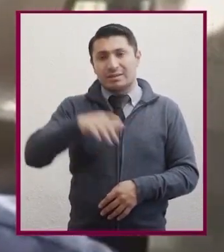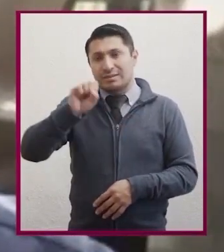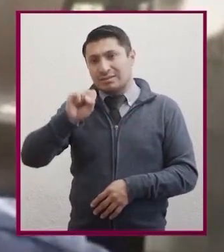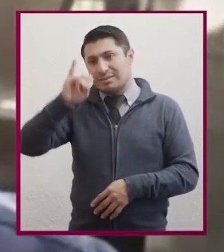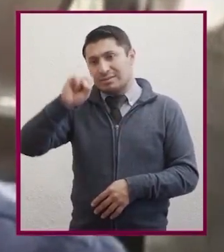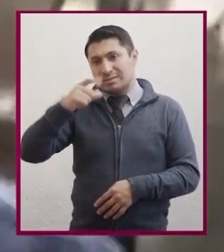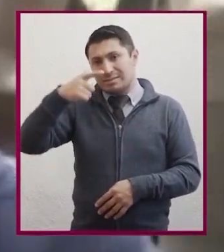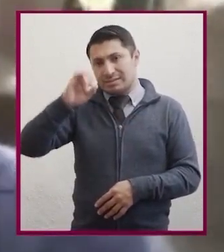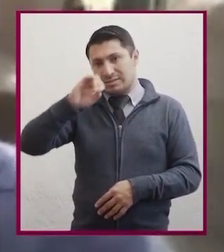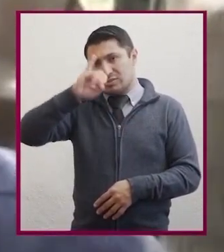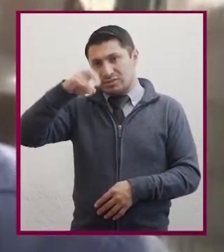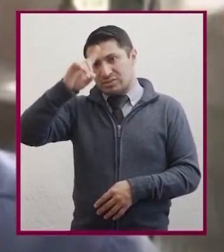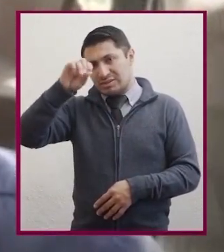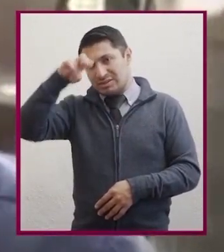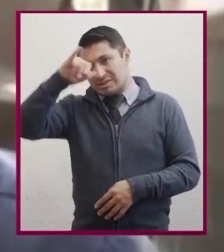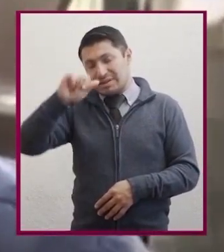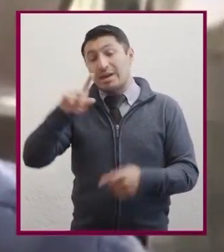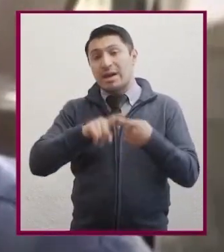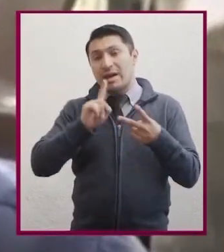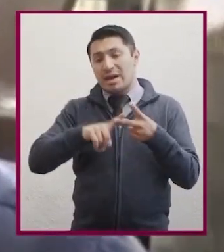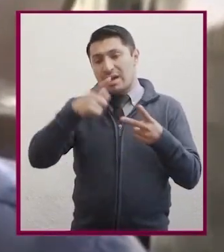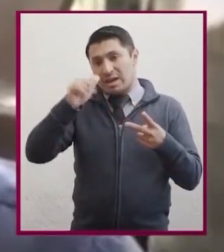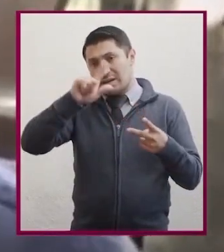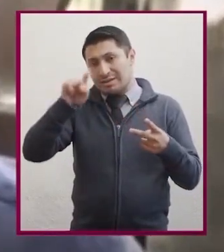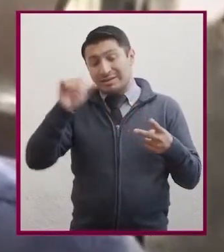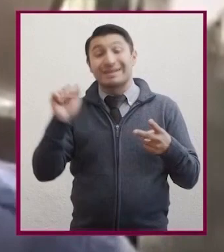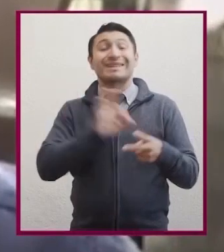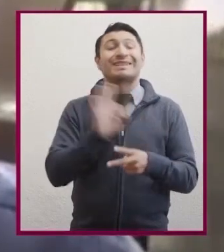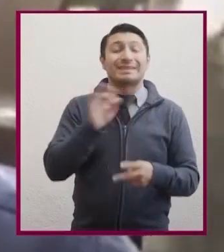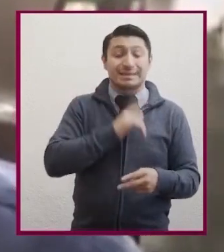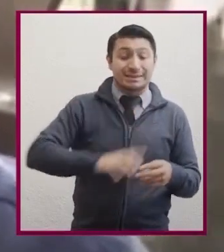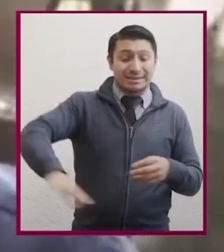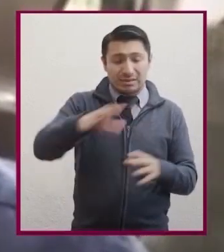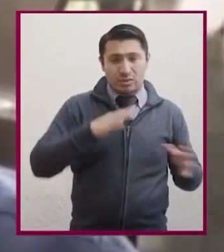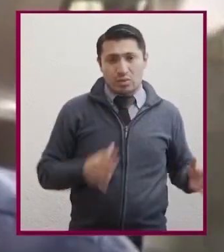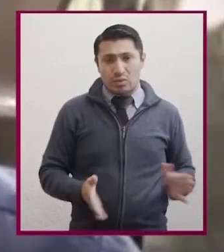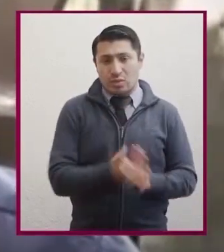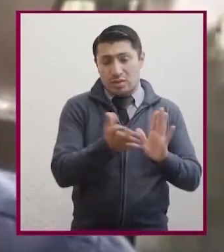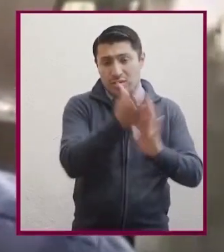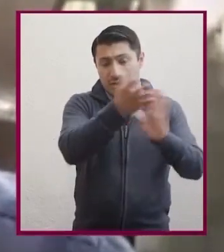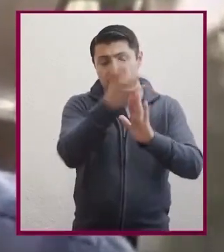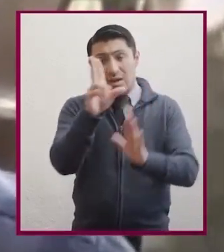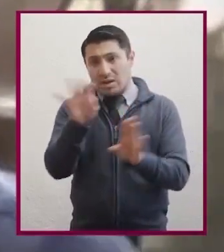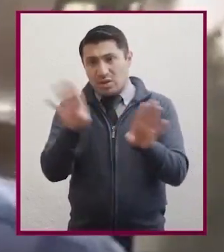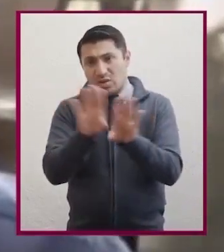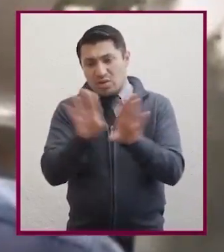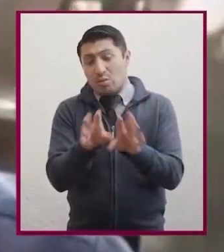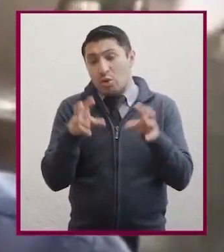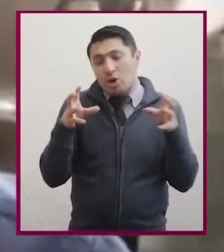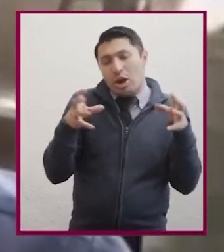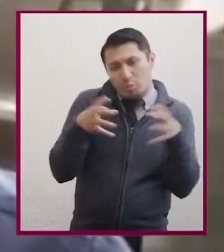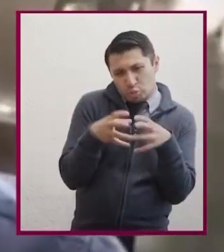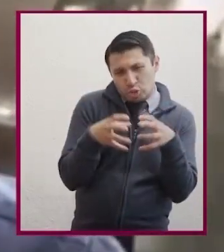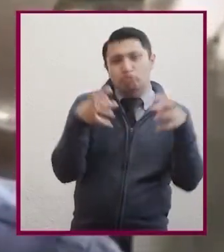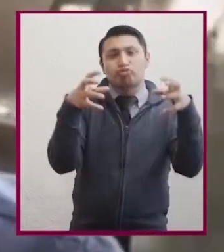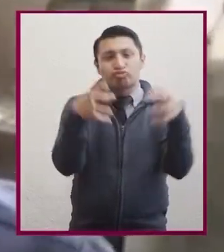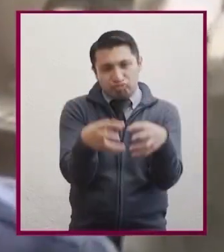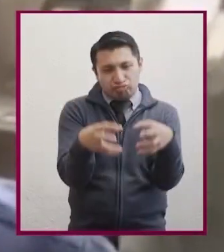Gaza. Y si esto está siendo construido, no son asentamientos pequeños, ni